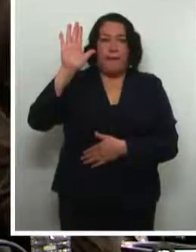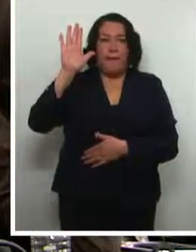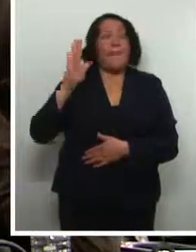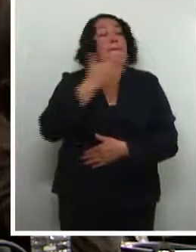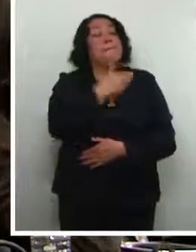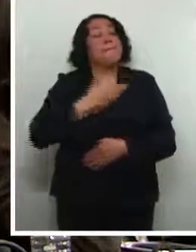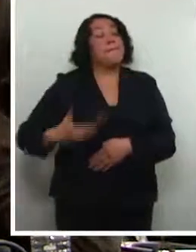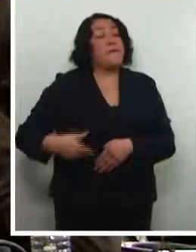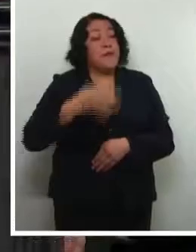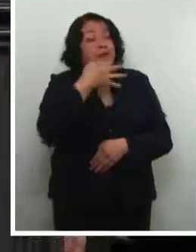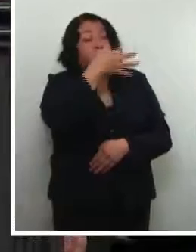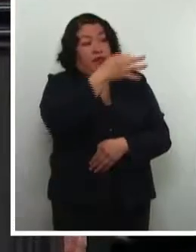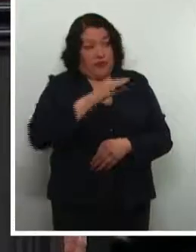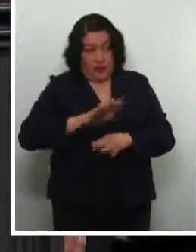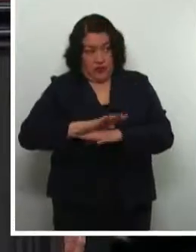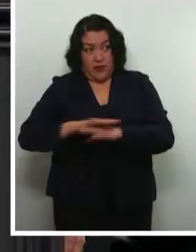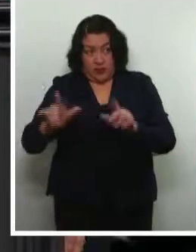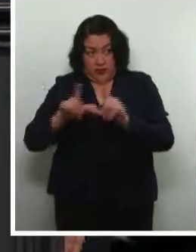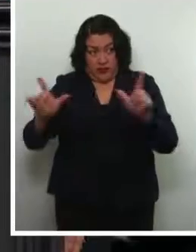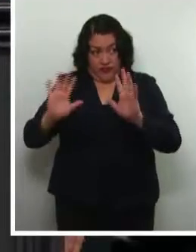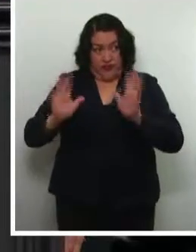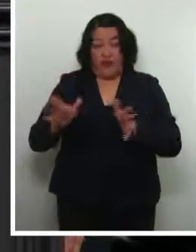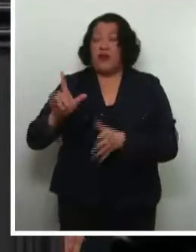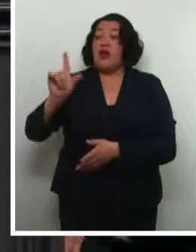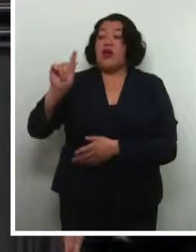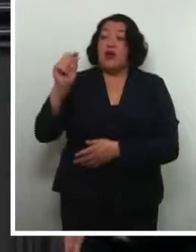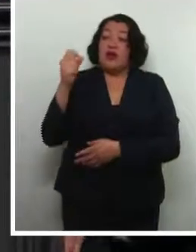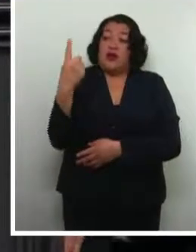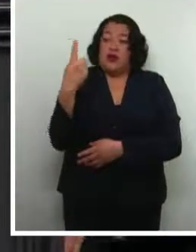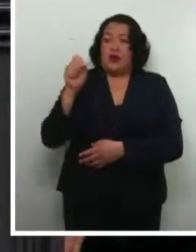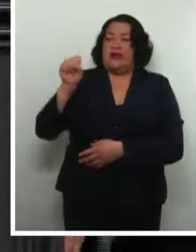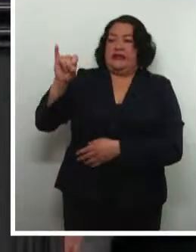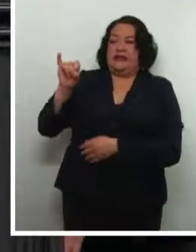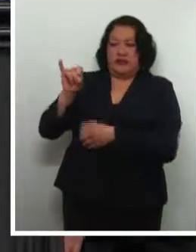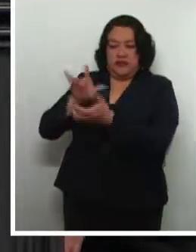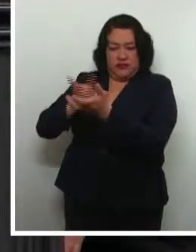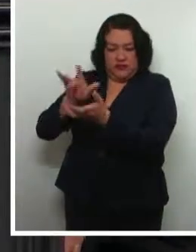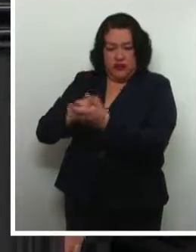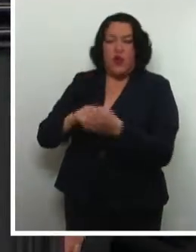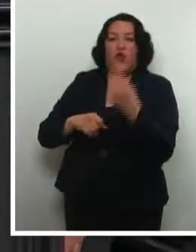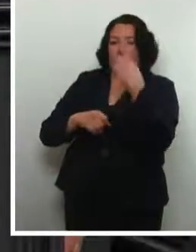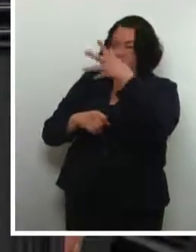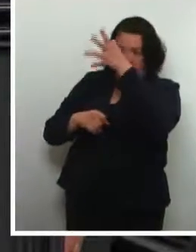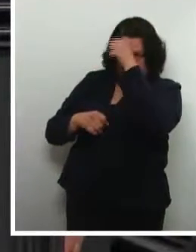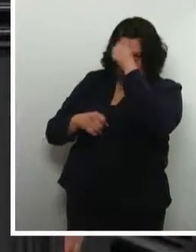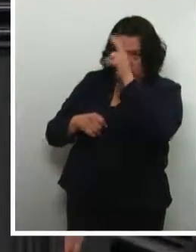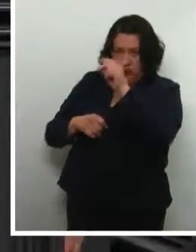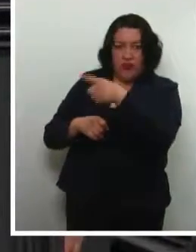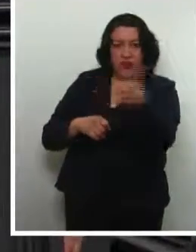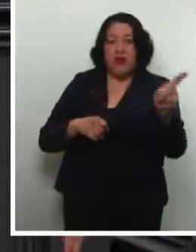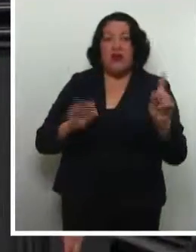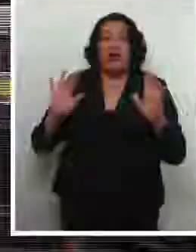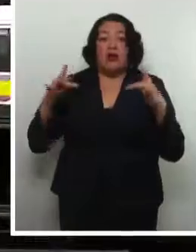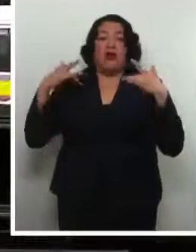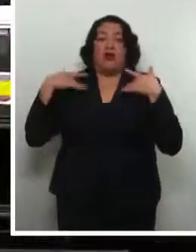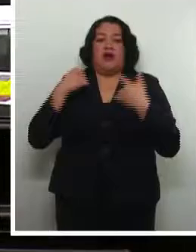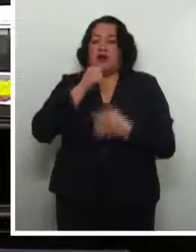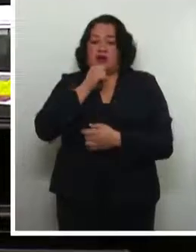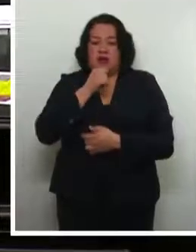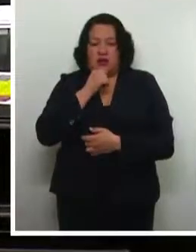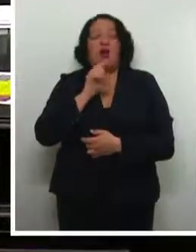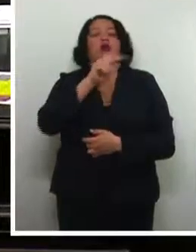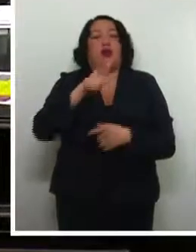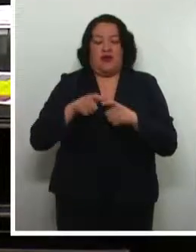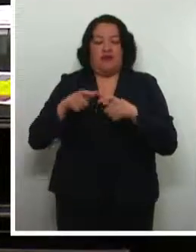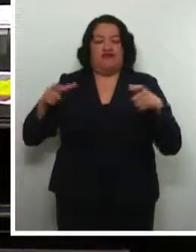Señor presidente, se emitieron 71 votos en pro, 1 en contra y 0 abstenciones. Hay